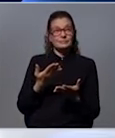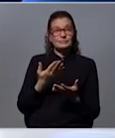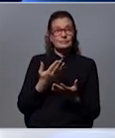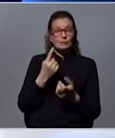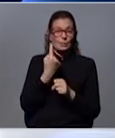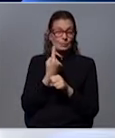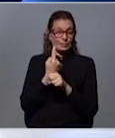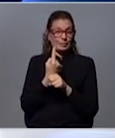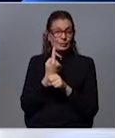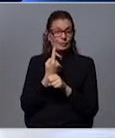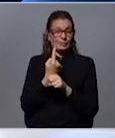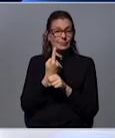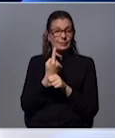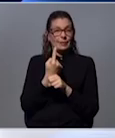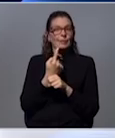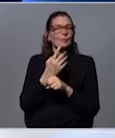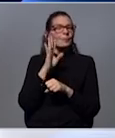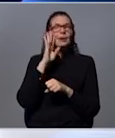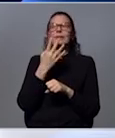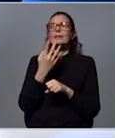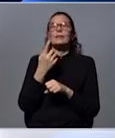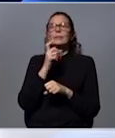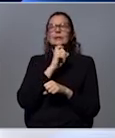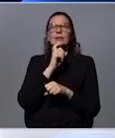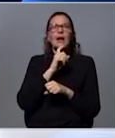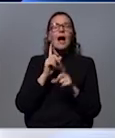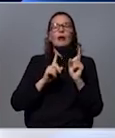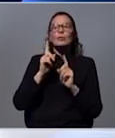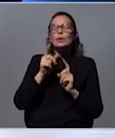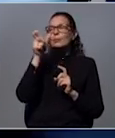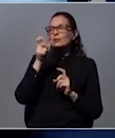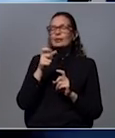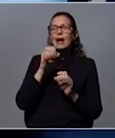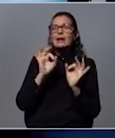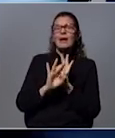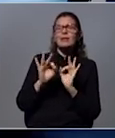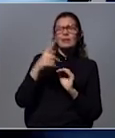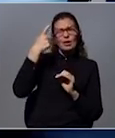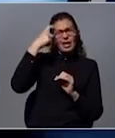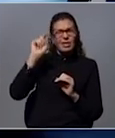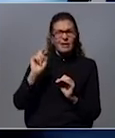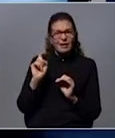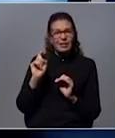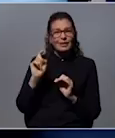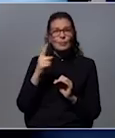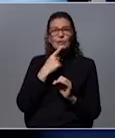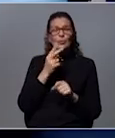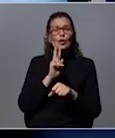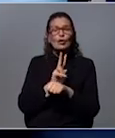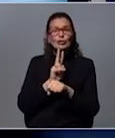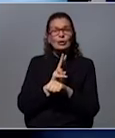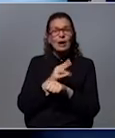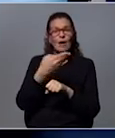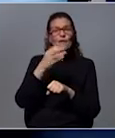primero parece absurdo que hasta ahora a nadie se le ha ocurrido que tenemos que controlar las